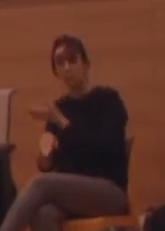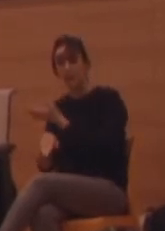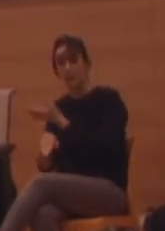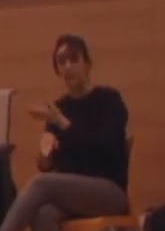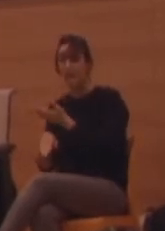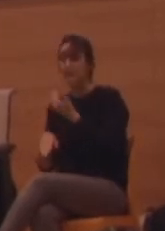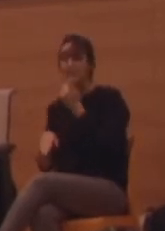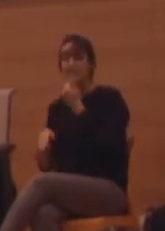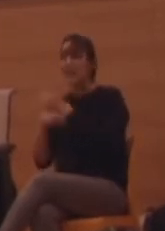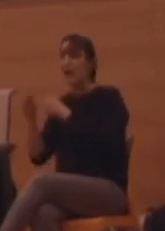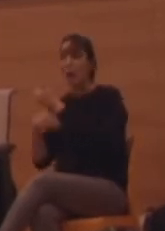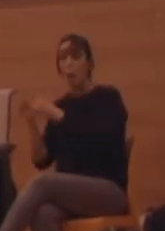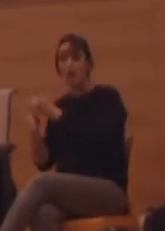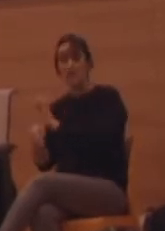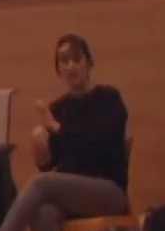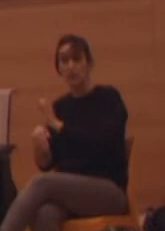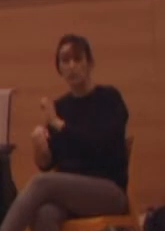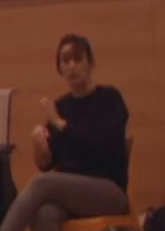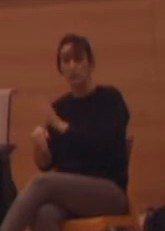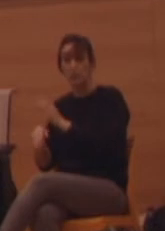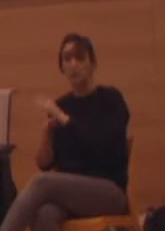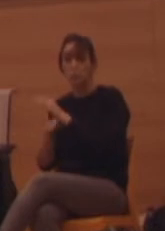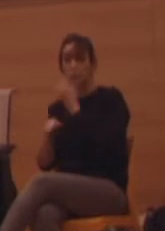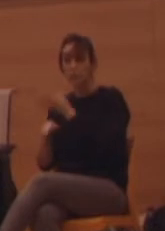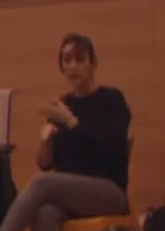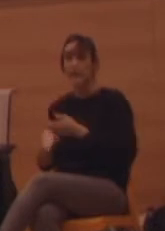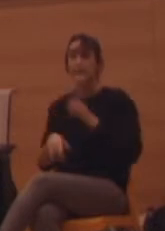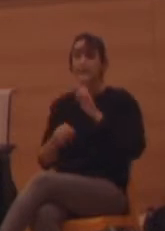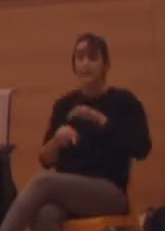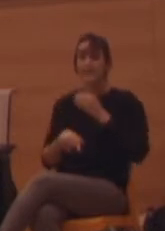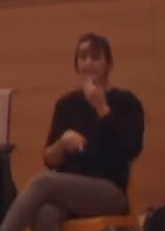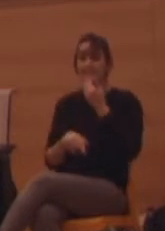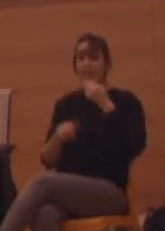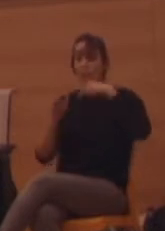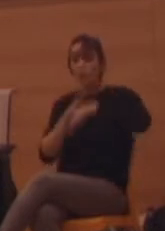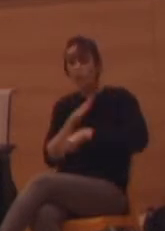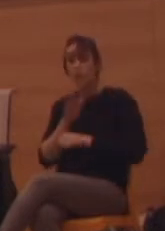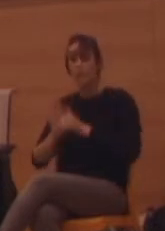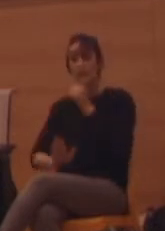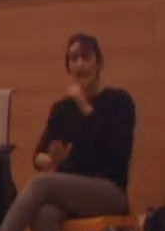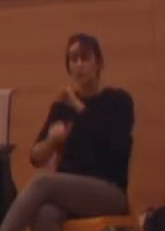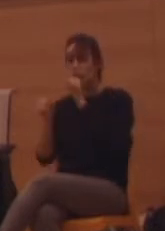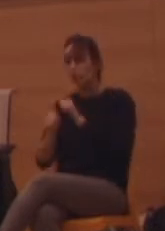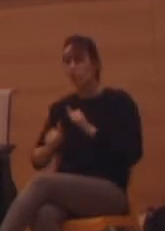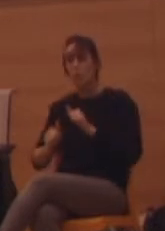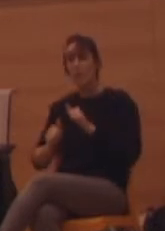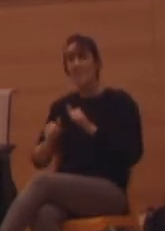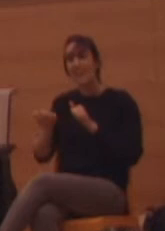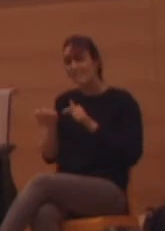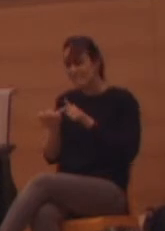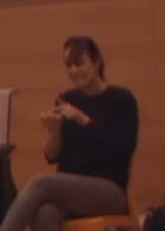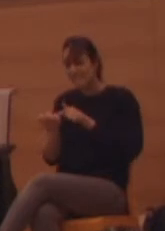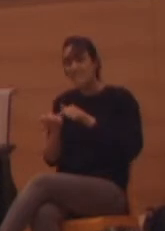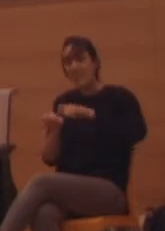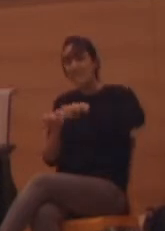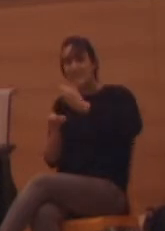paciente si no va más. Las lesiones moderadas, cuando la lesión es más extensa o es más profunda, viene en forma de fístula o la